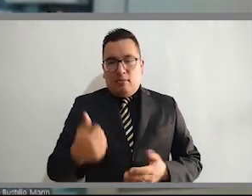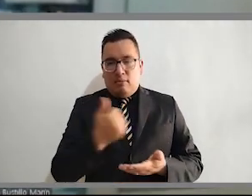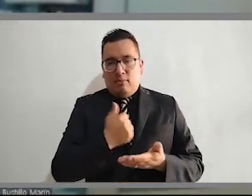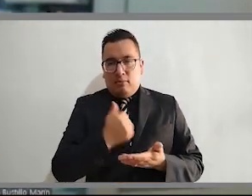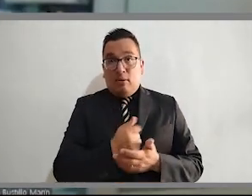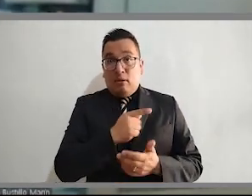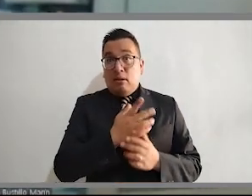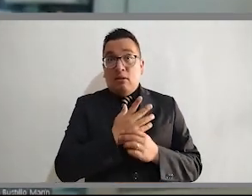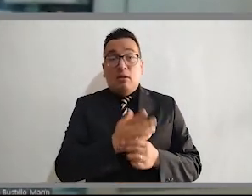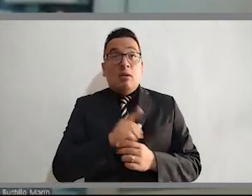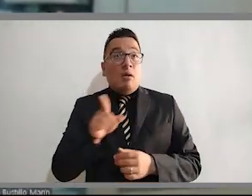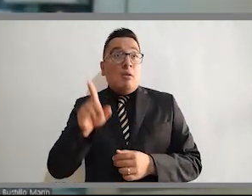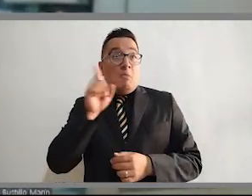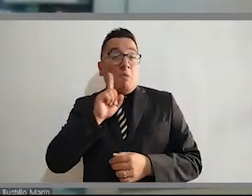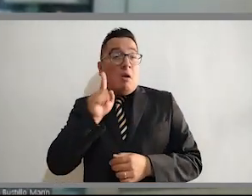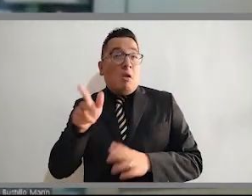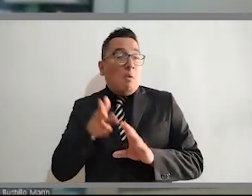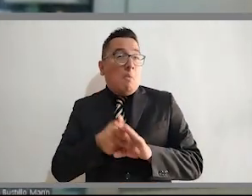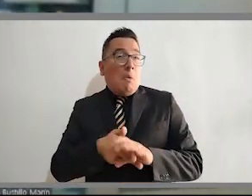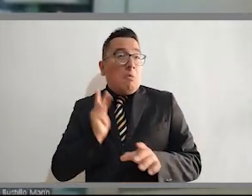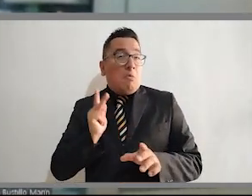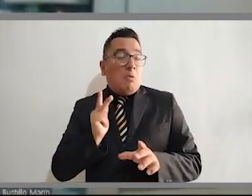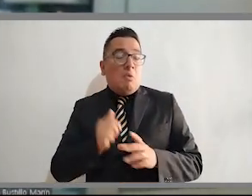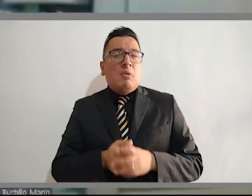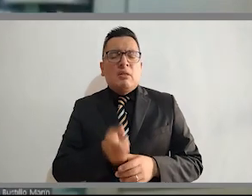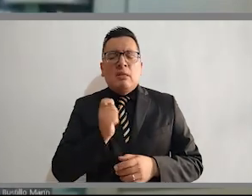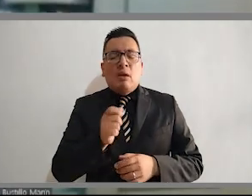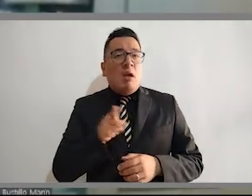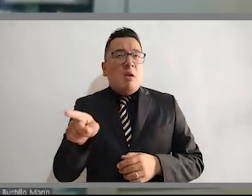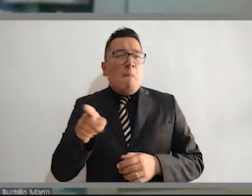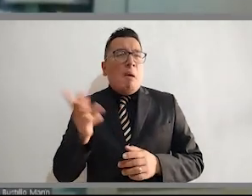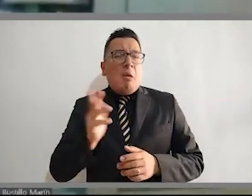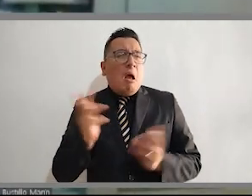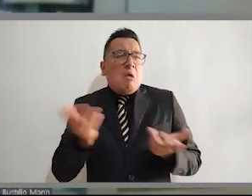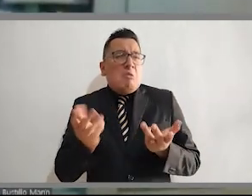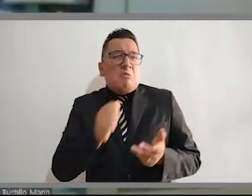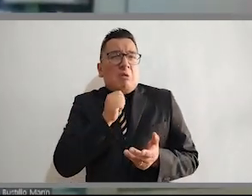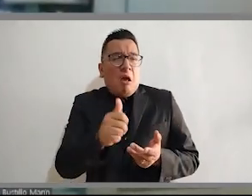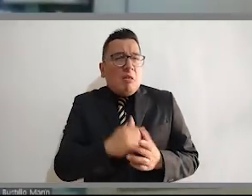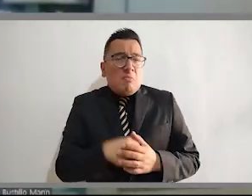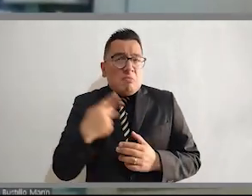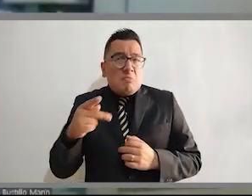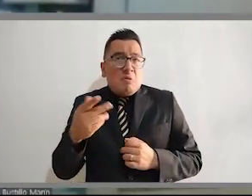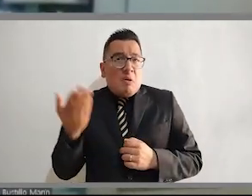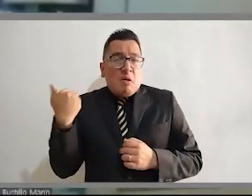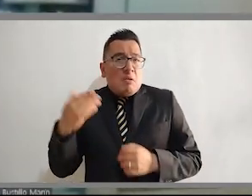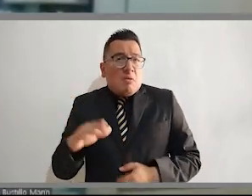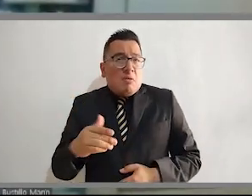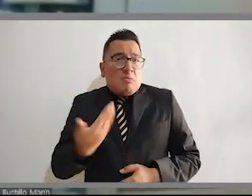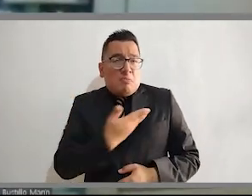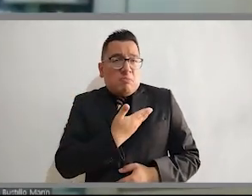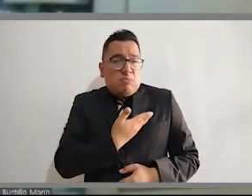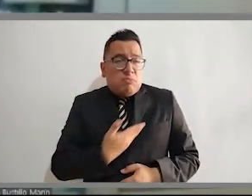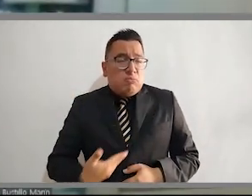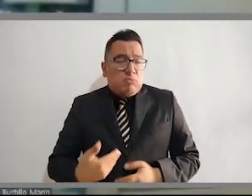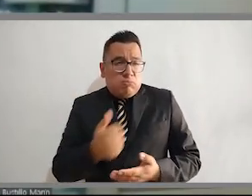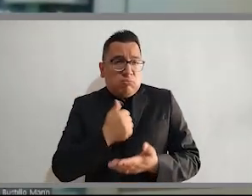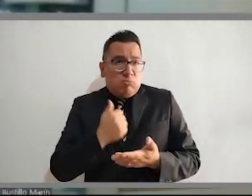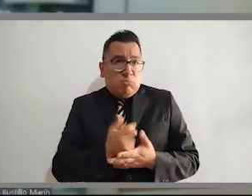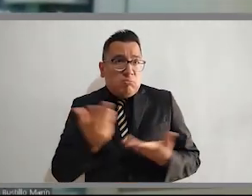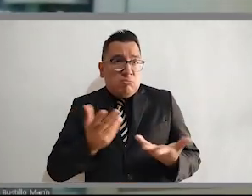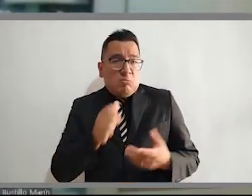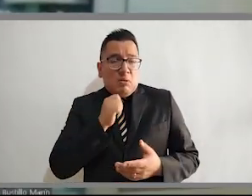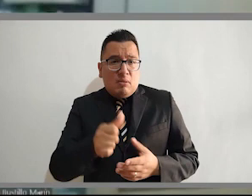El decir Blanca se fue en blanco, lo que estaba diciendo es, pues no hizo nada durante su gobierno anterior. ¿Eso